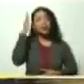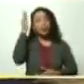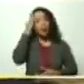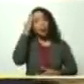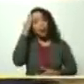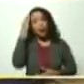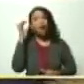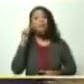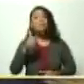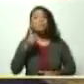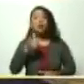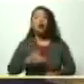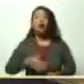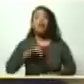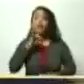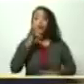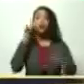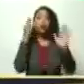muy bien informado